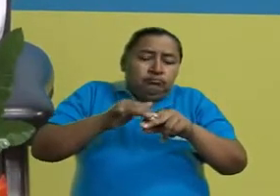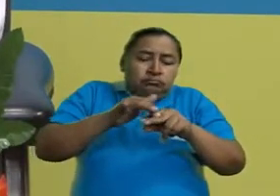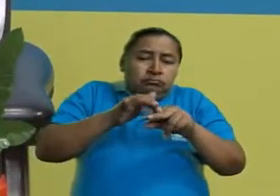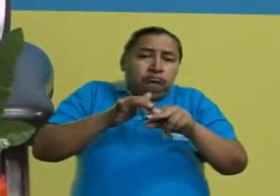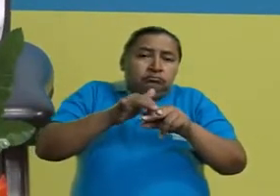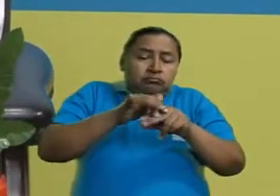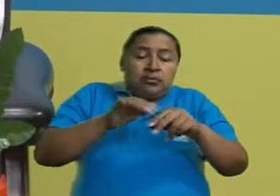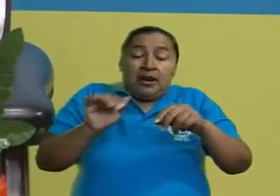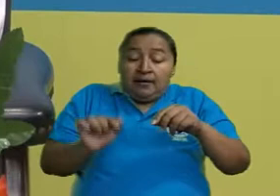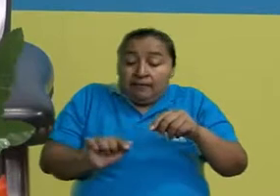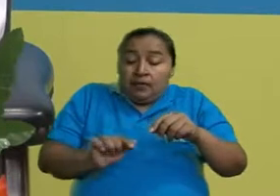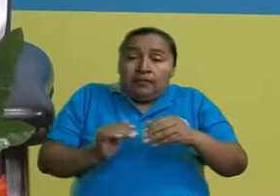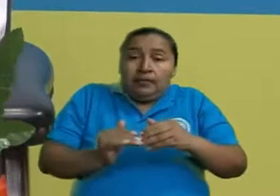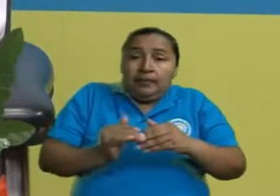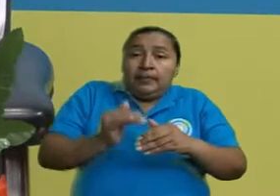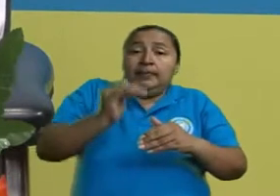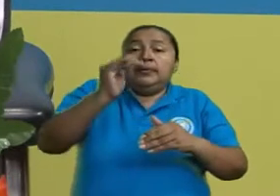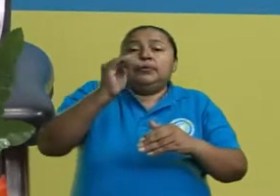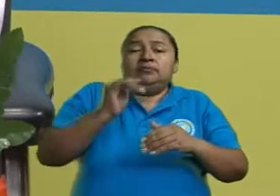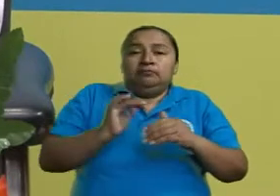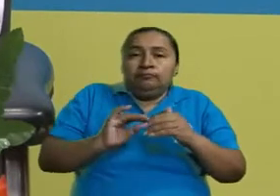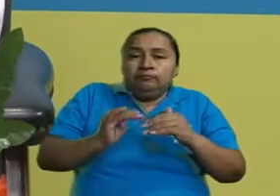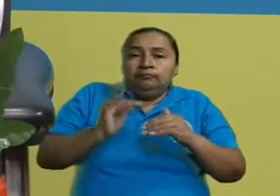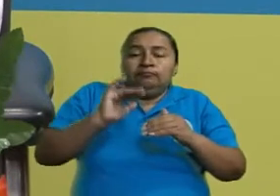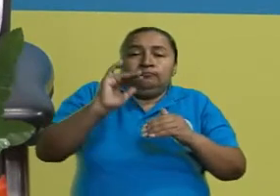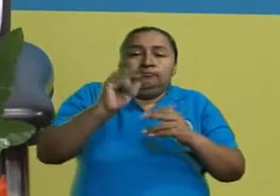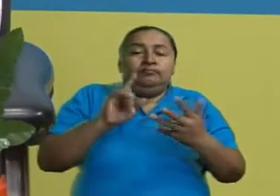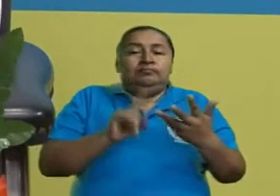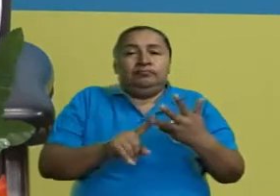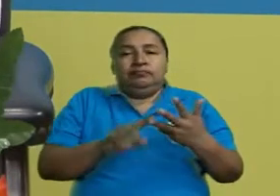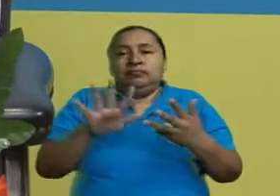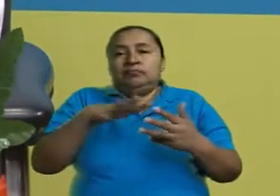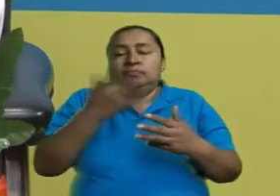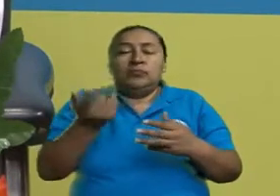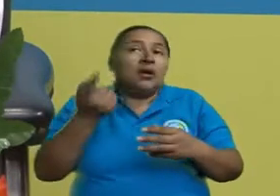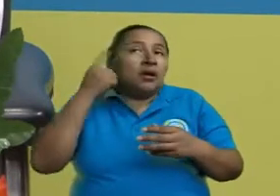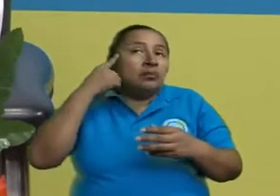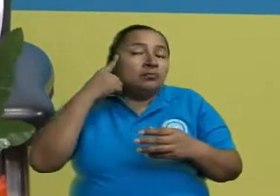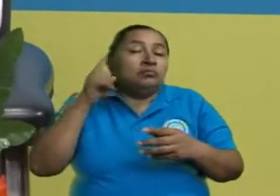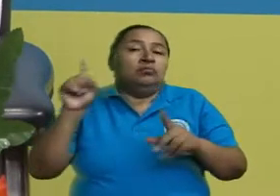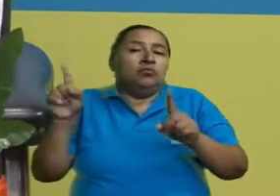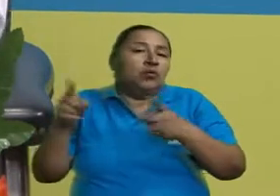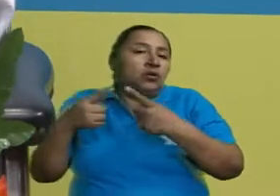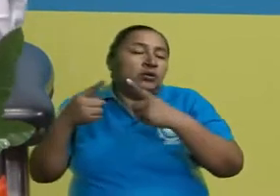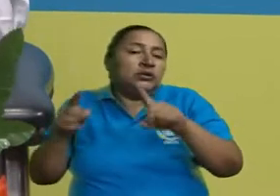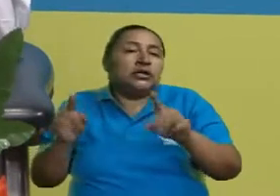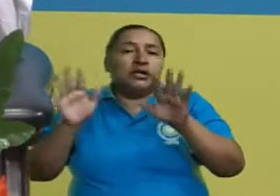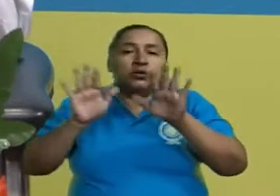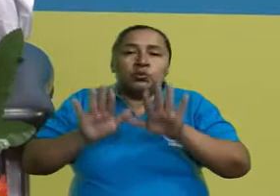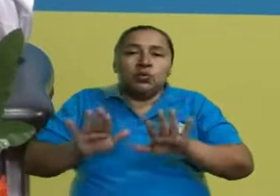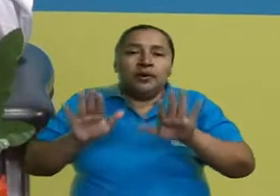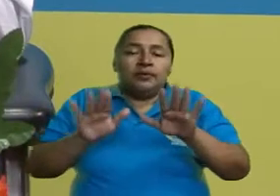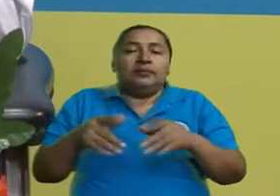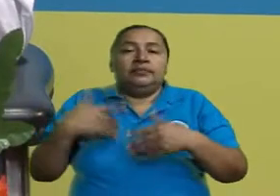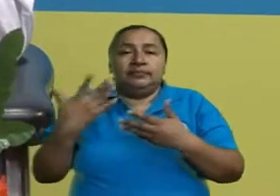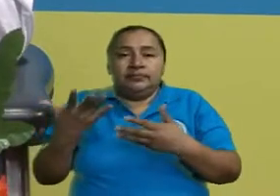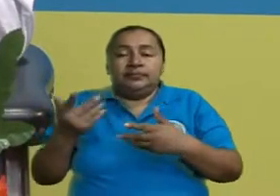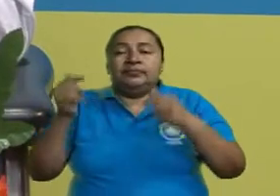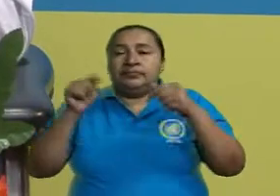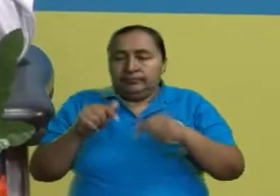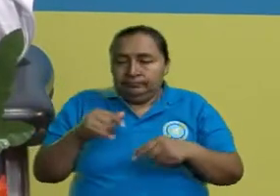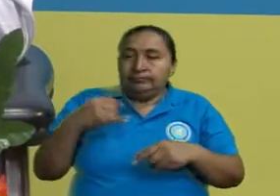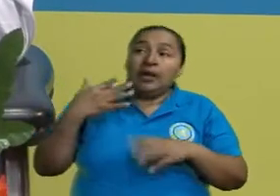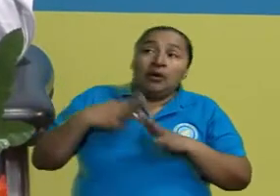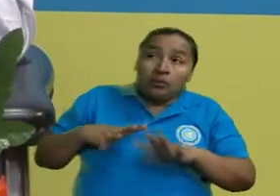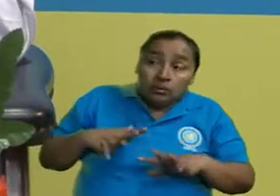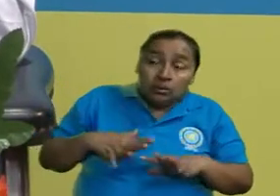de arriba, hacia abajo. Y otra cosa es la música suave. Entonces, todo relajación, es